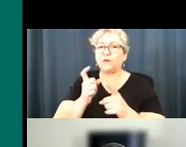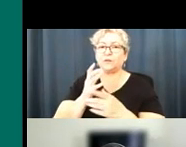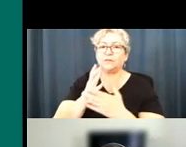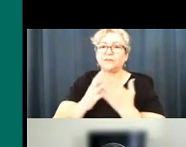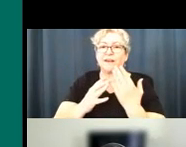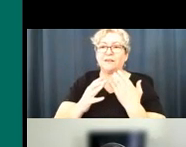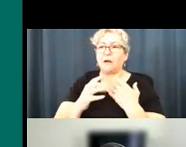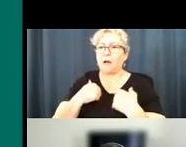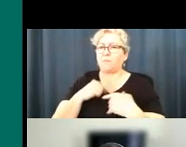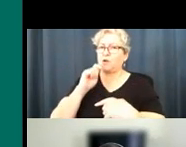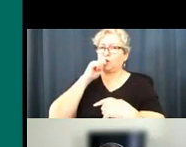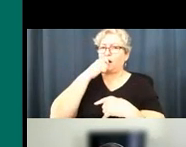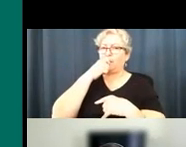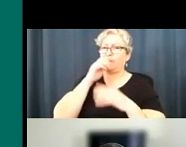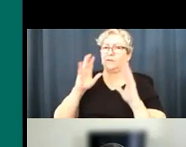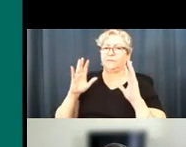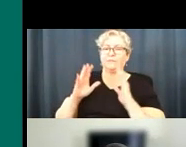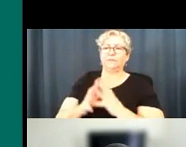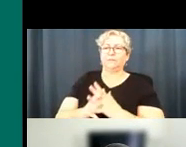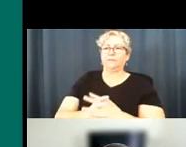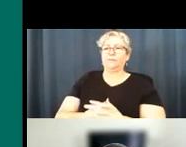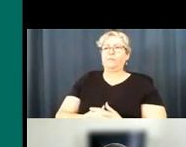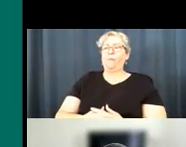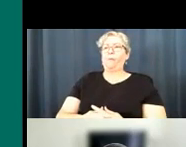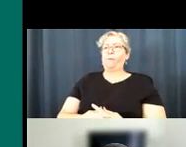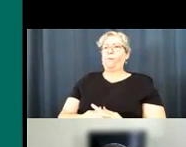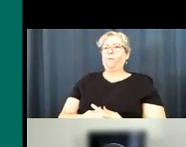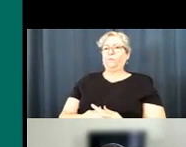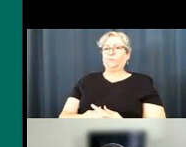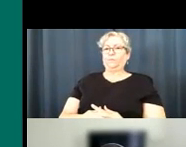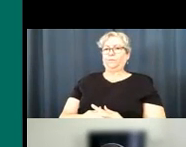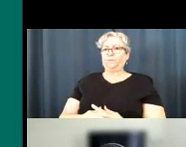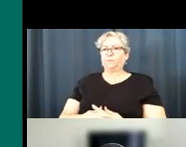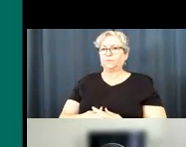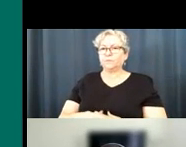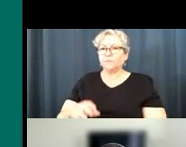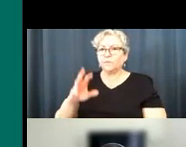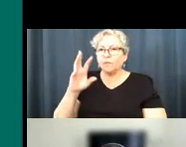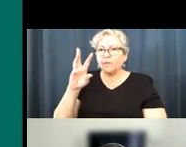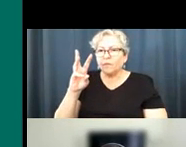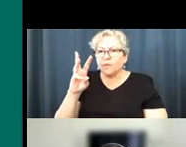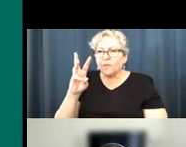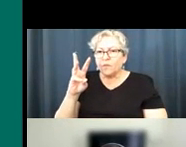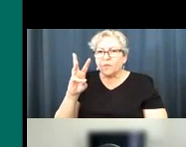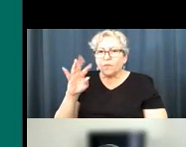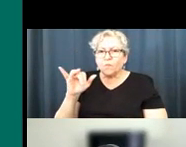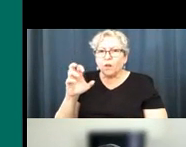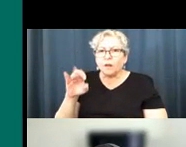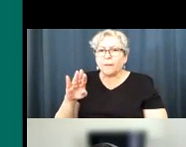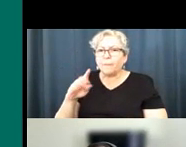Déjenme un momento, me callo un momentito. Matthew, the question you punted to me. La pregunta que